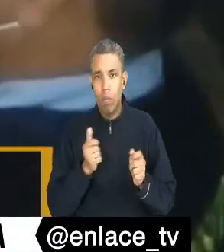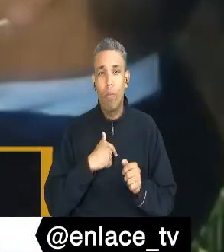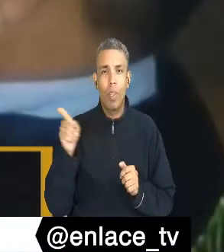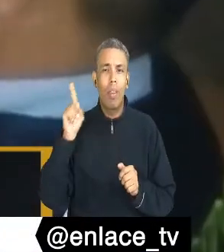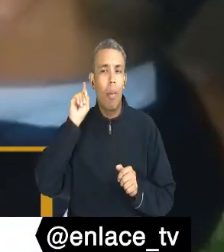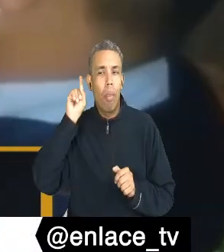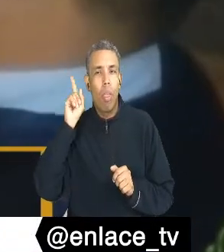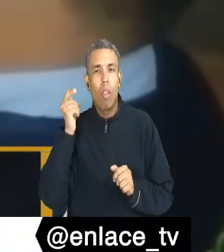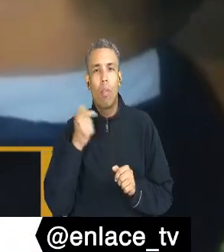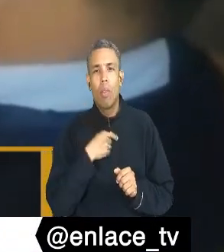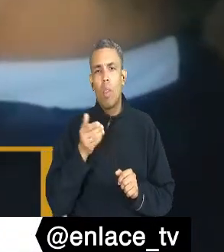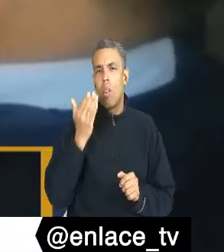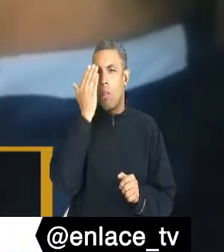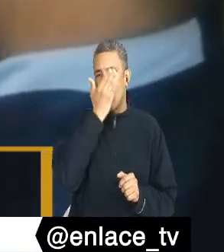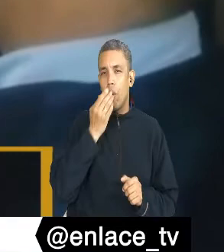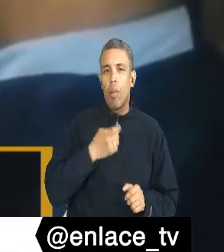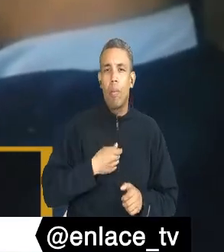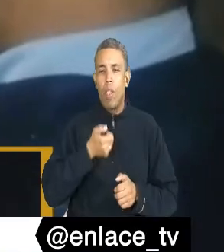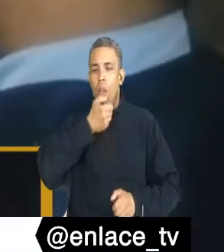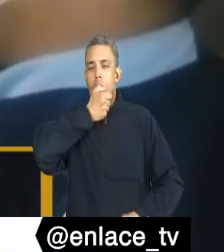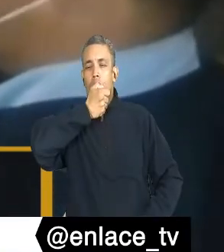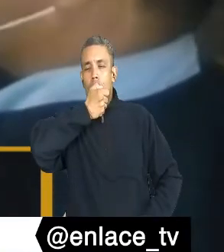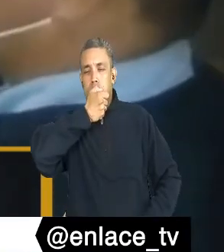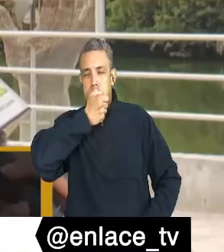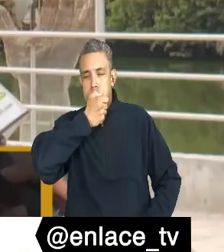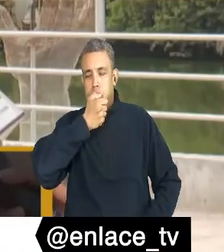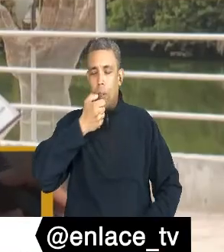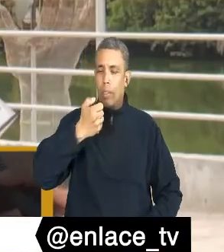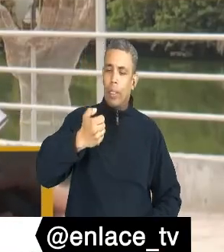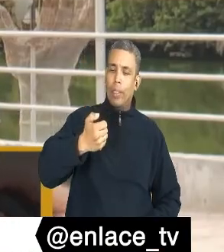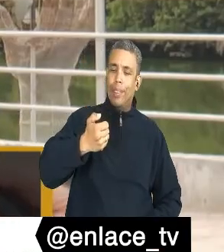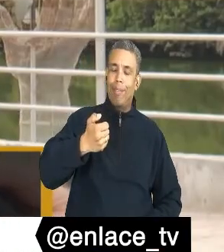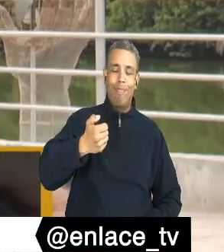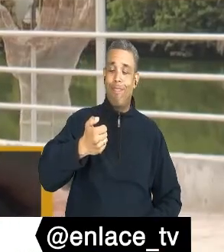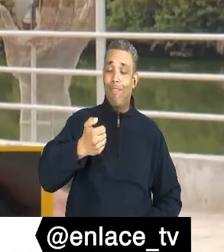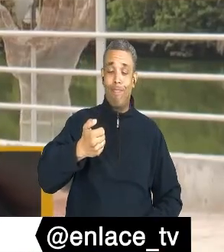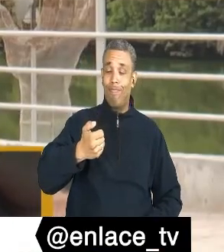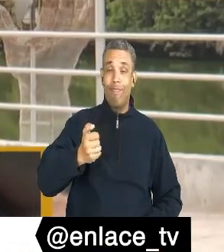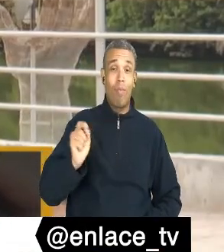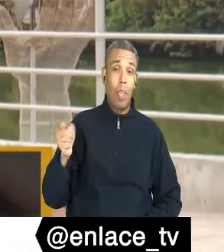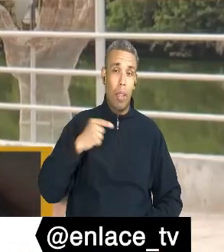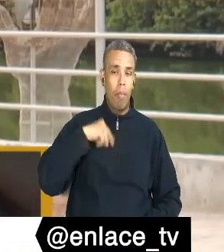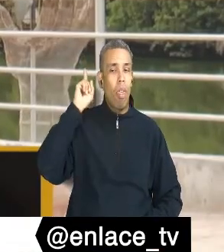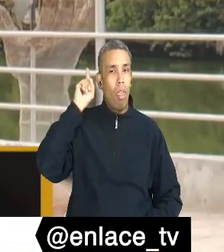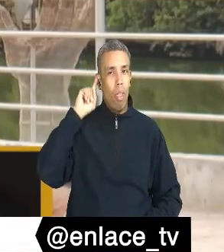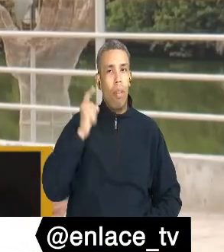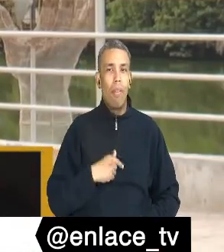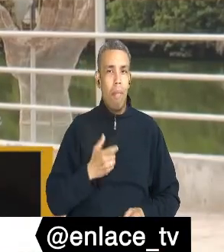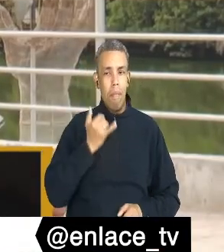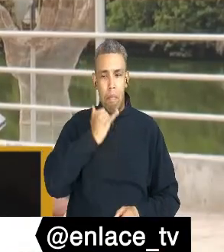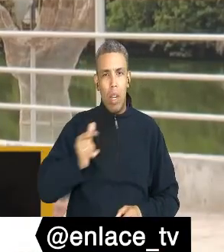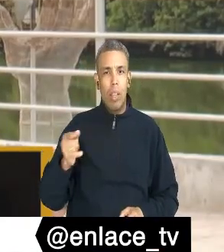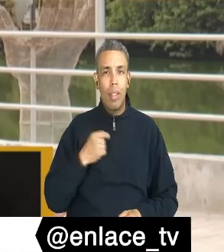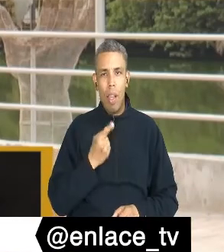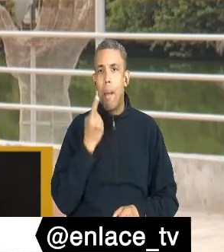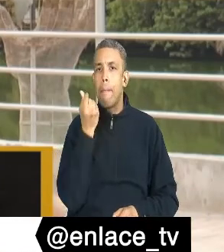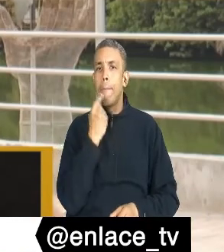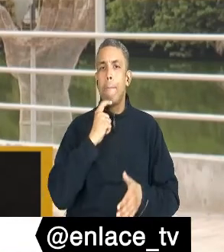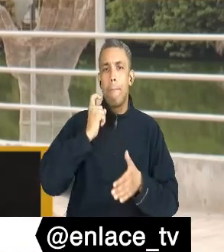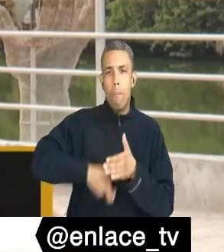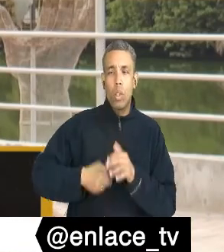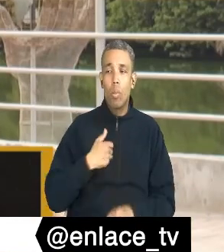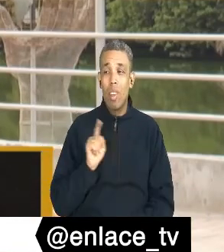una multa de más de 30 millones de pesos. Uno de los controles que se estaban realizando rutinarios a través del modelo nacional de vigilancia